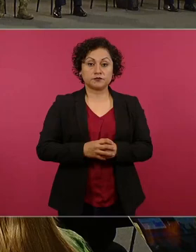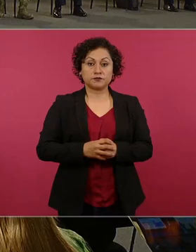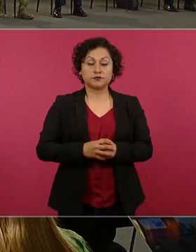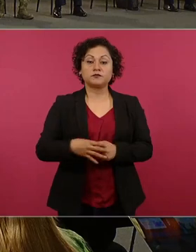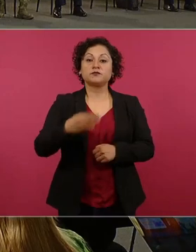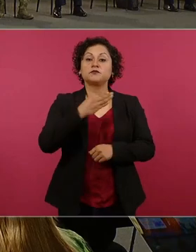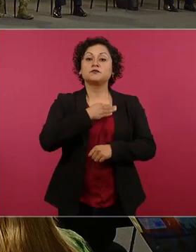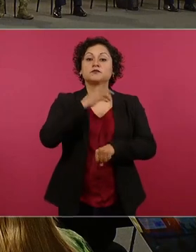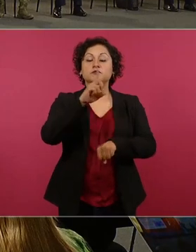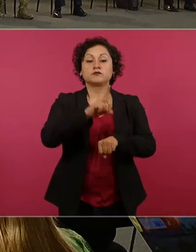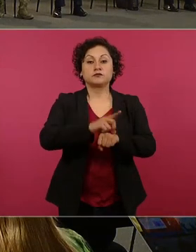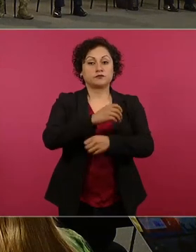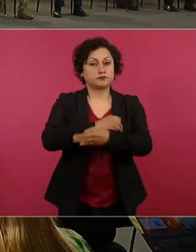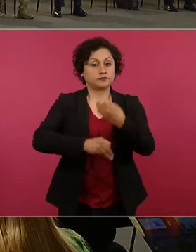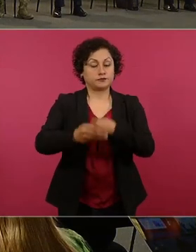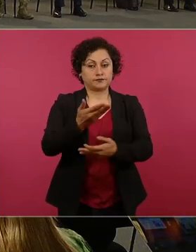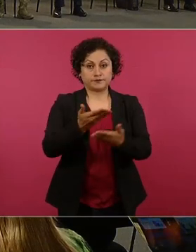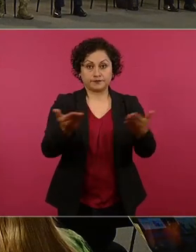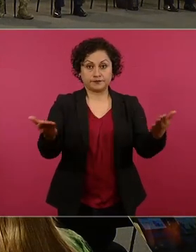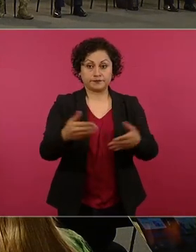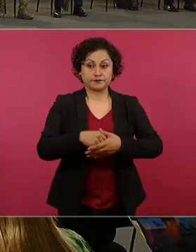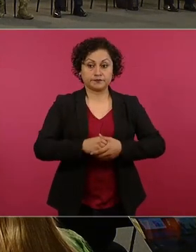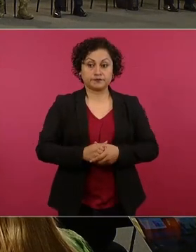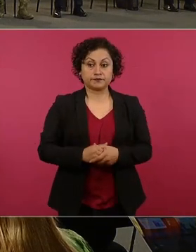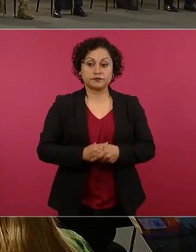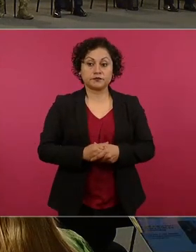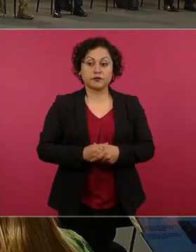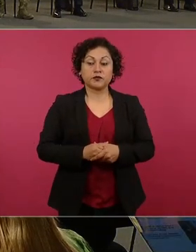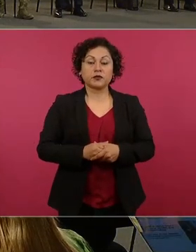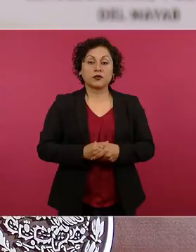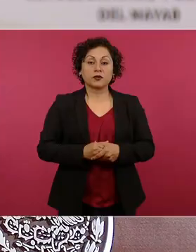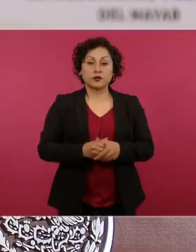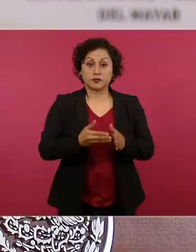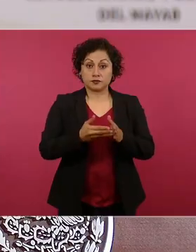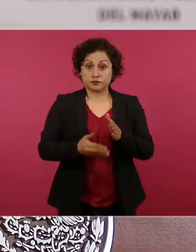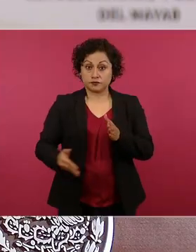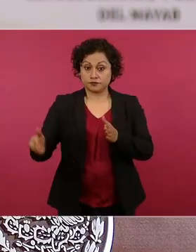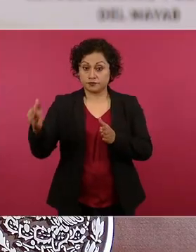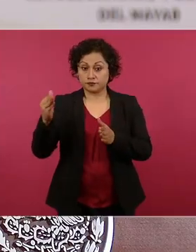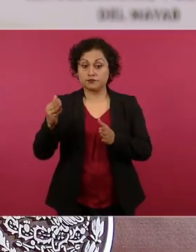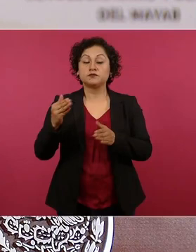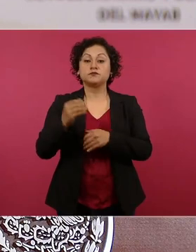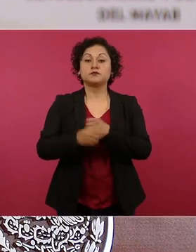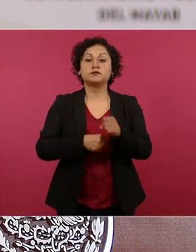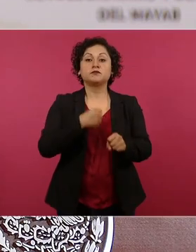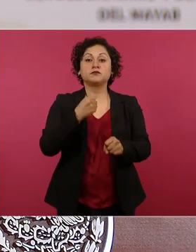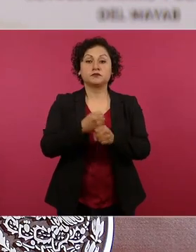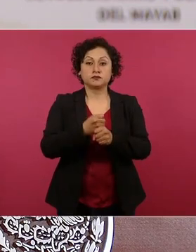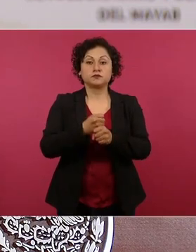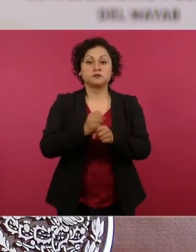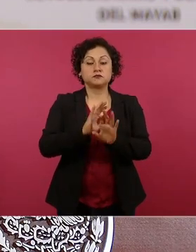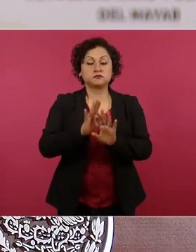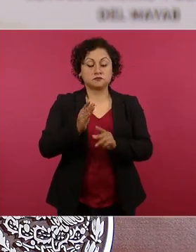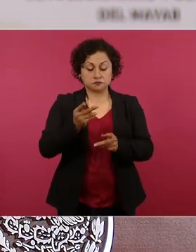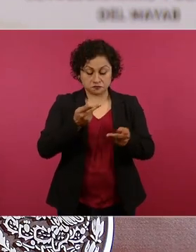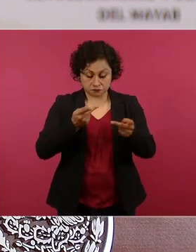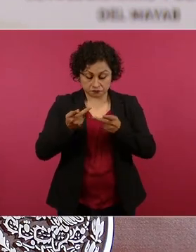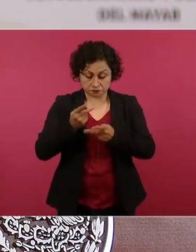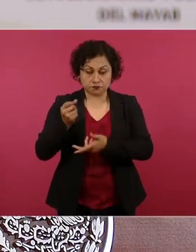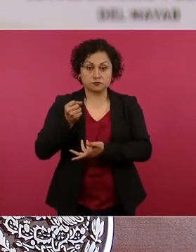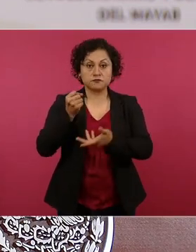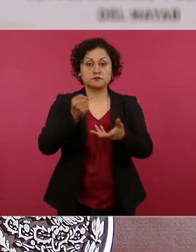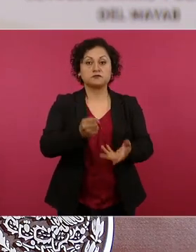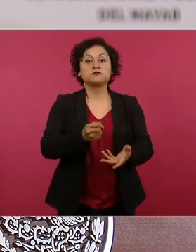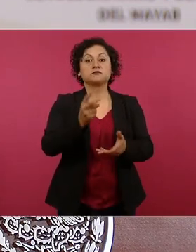Muy buenos días a todas y a todos. Para este año se tiene planeada una inversión de 2.200 millones de